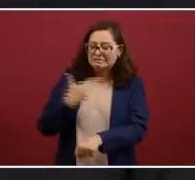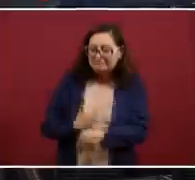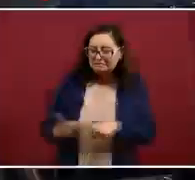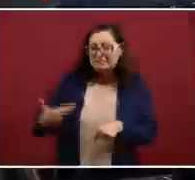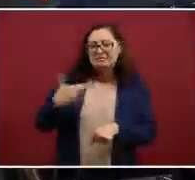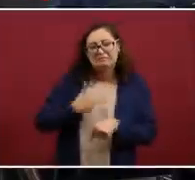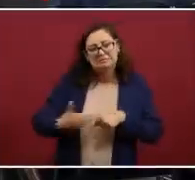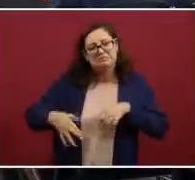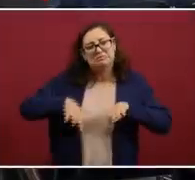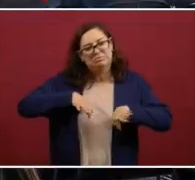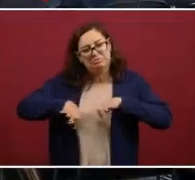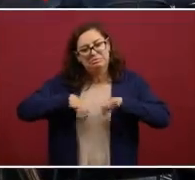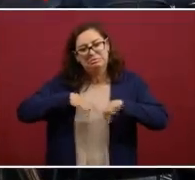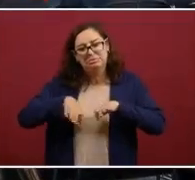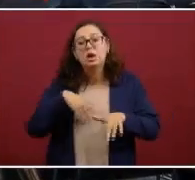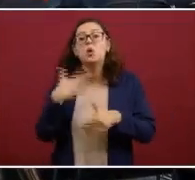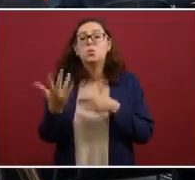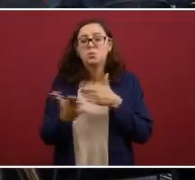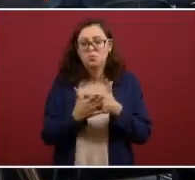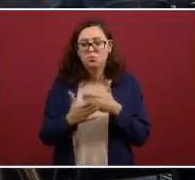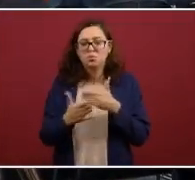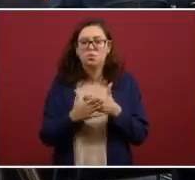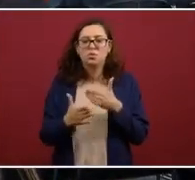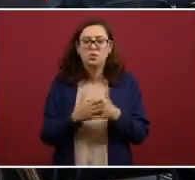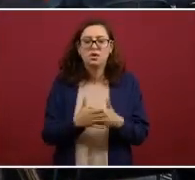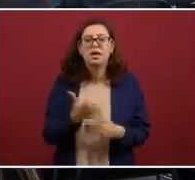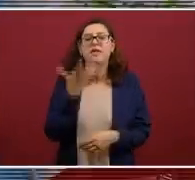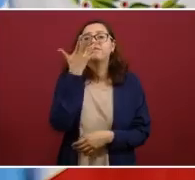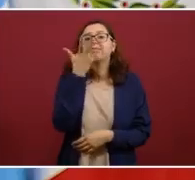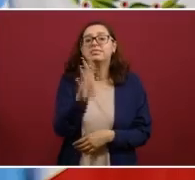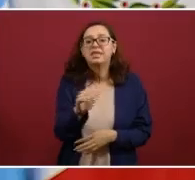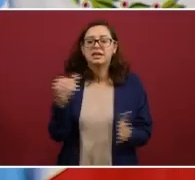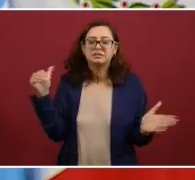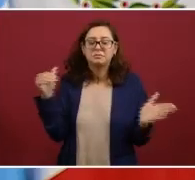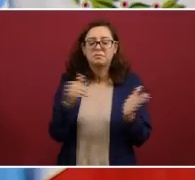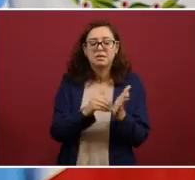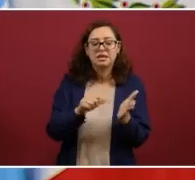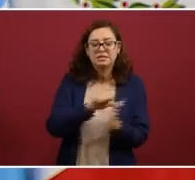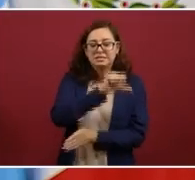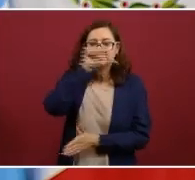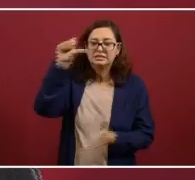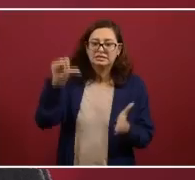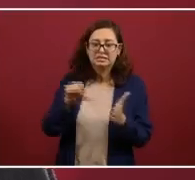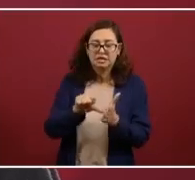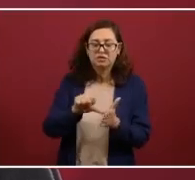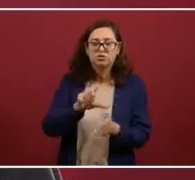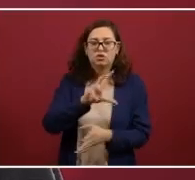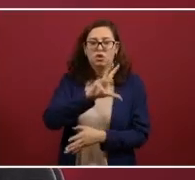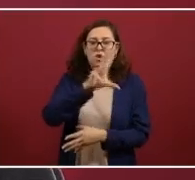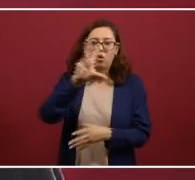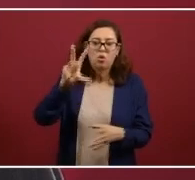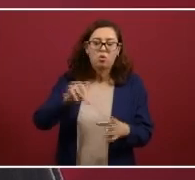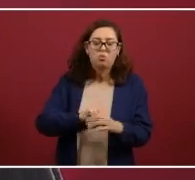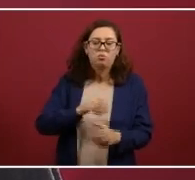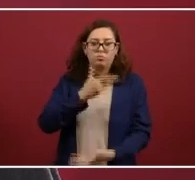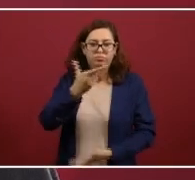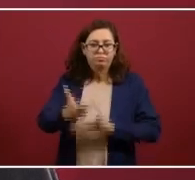haber pronto 10,000 centros integradores de